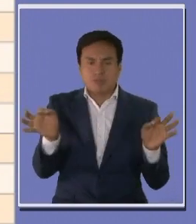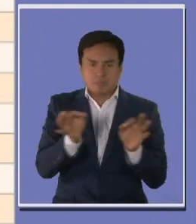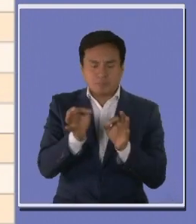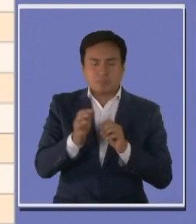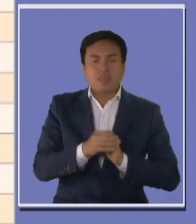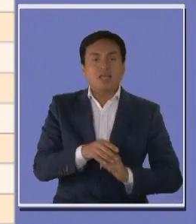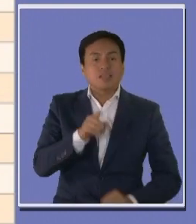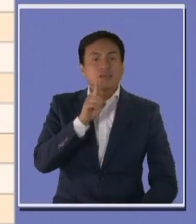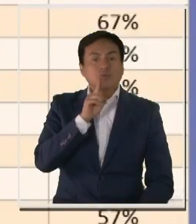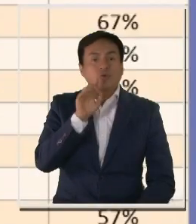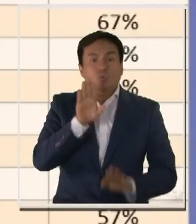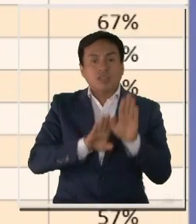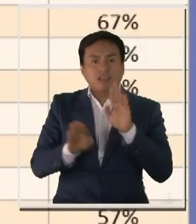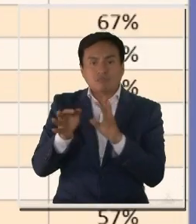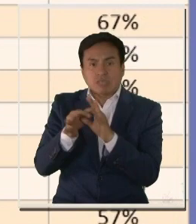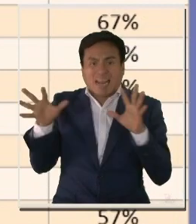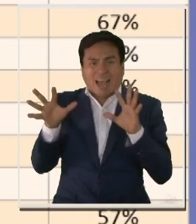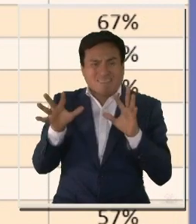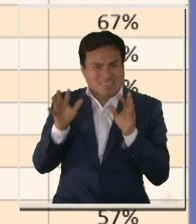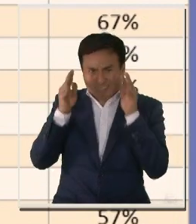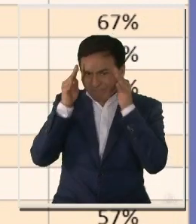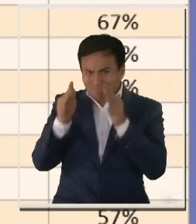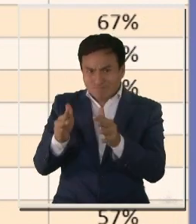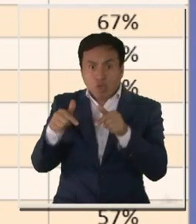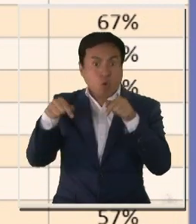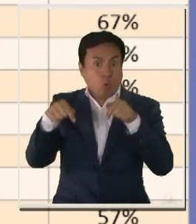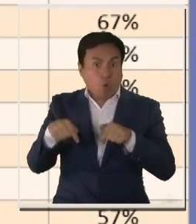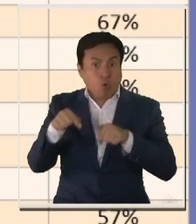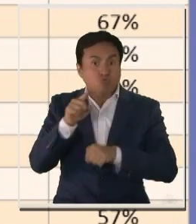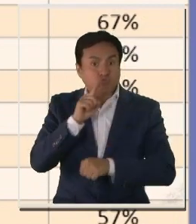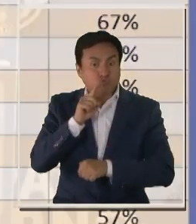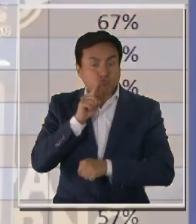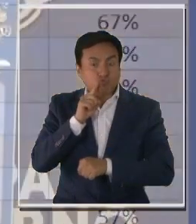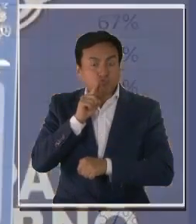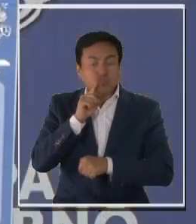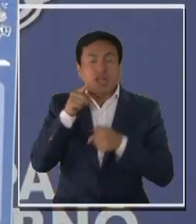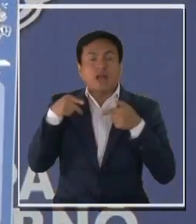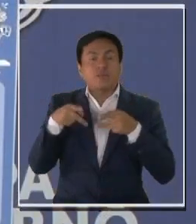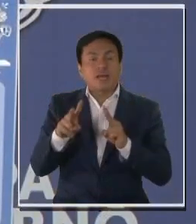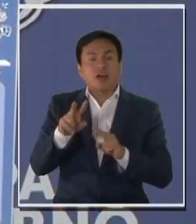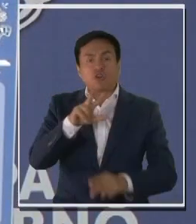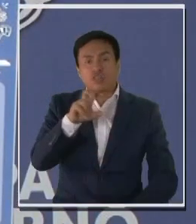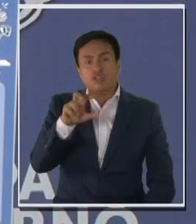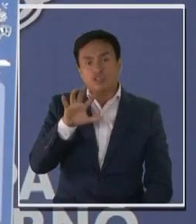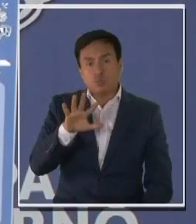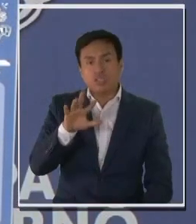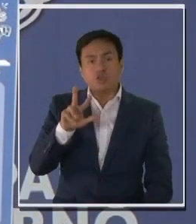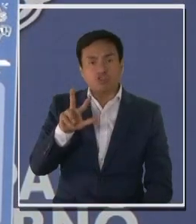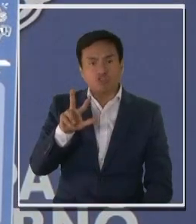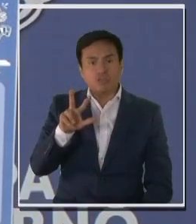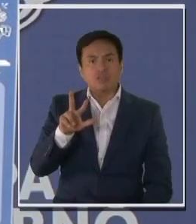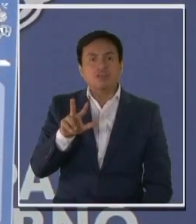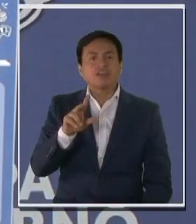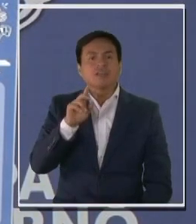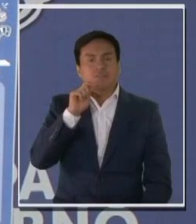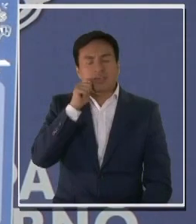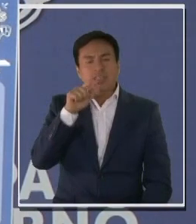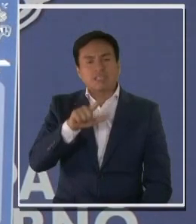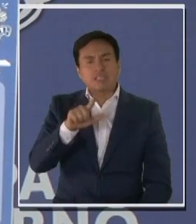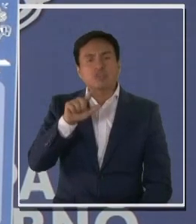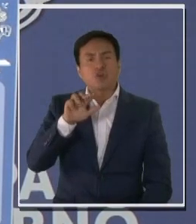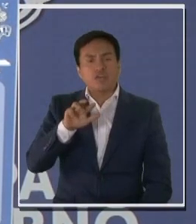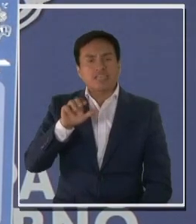tenemos en cuidados críticos hoy habilitadas 858 de las que tenemos